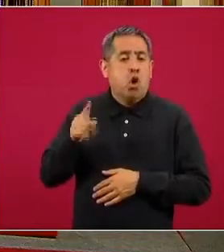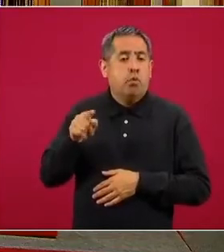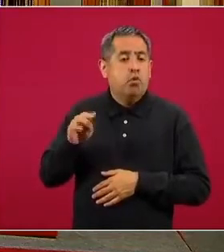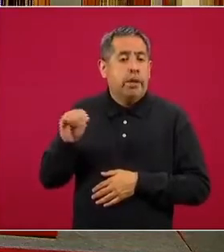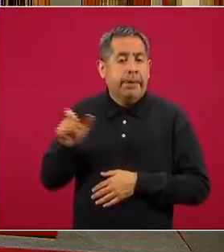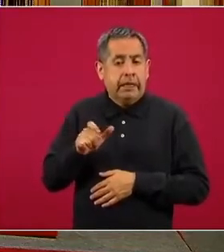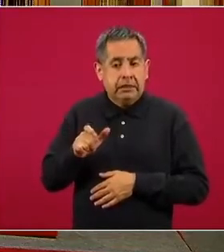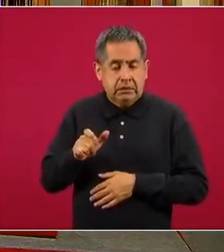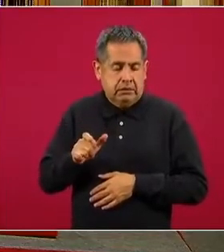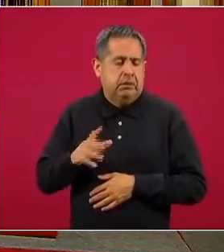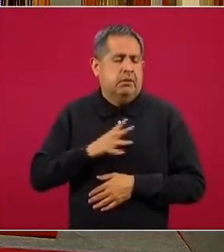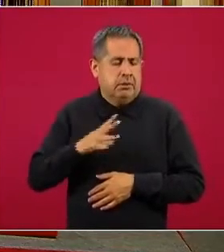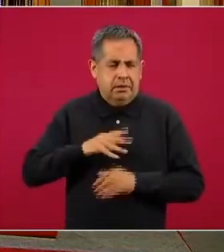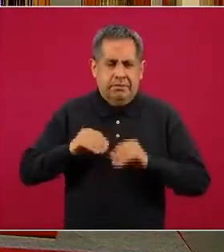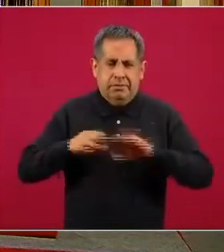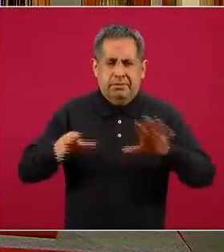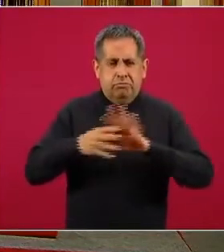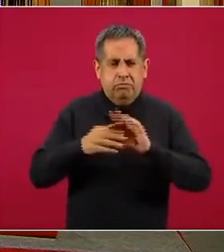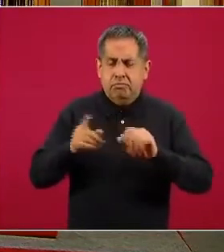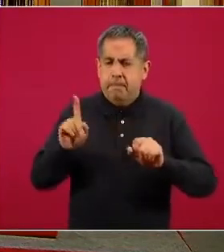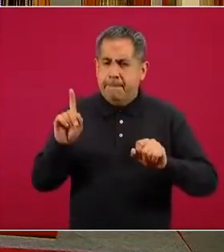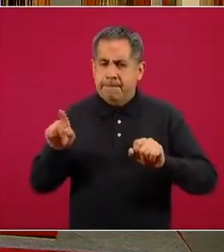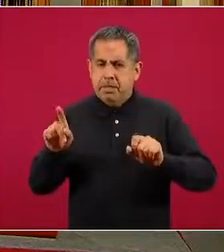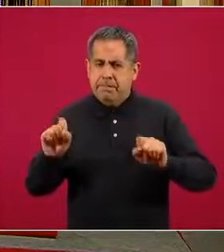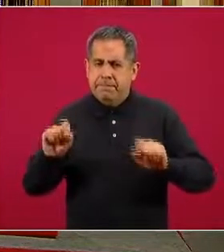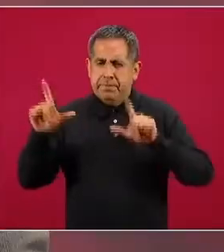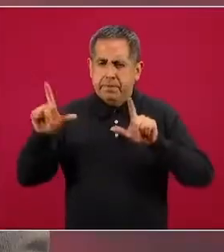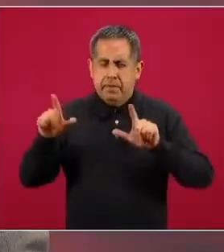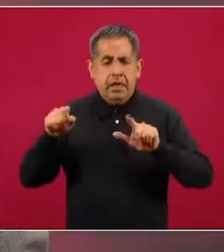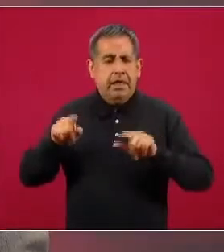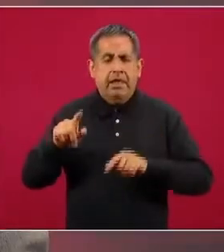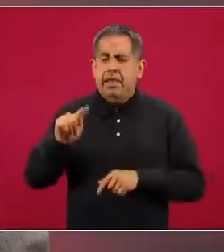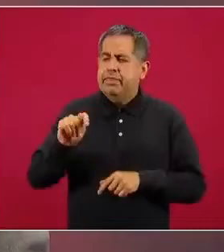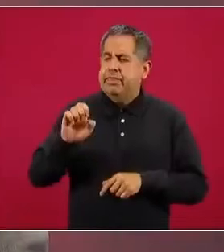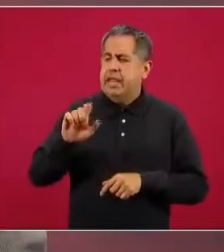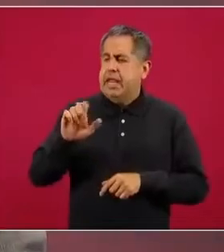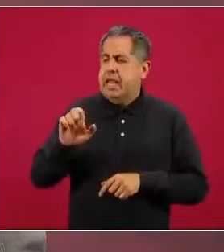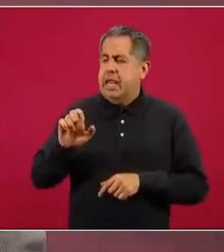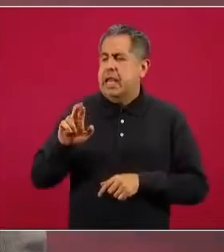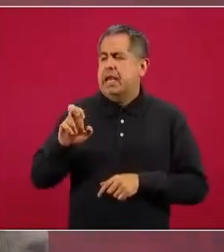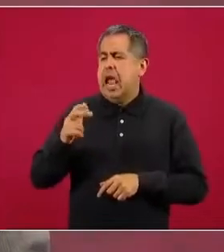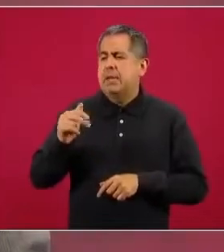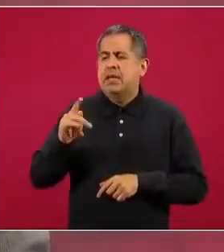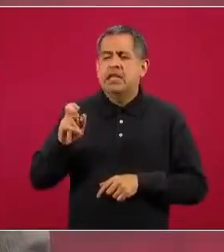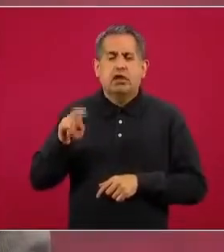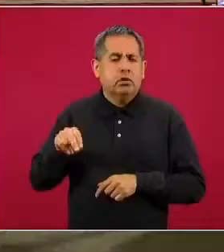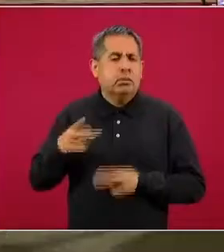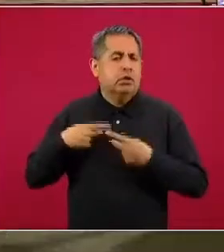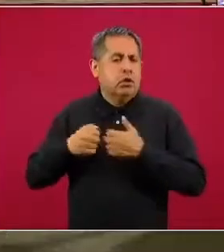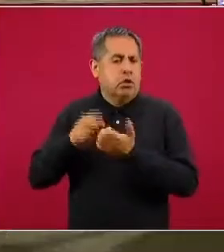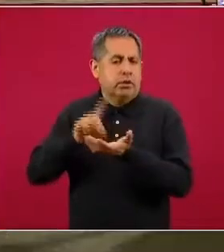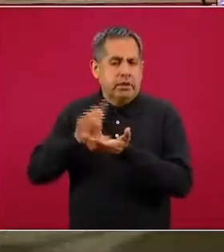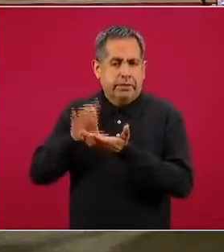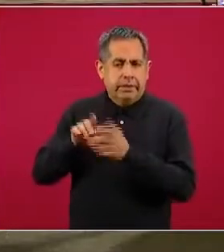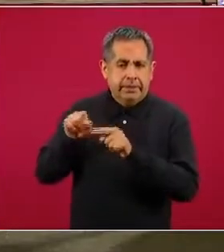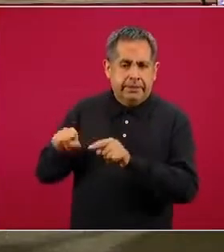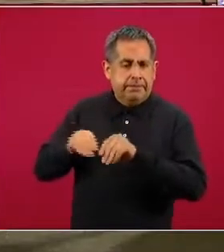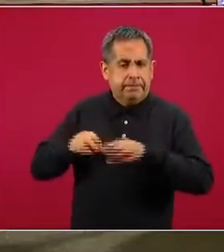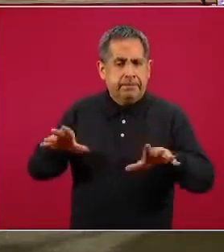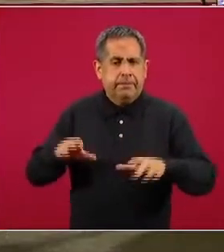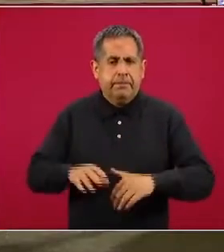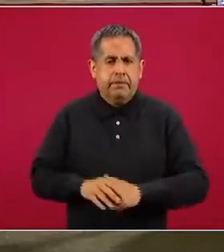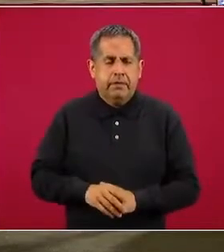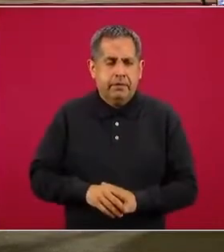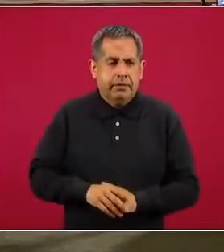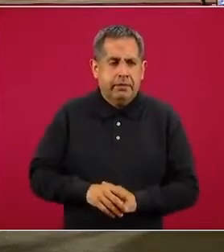coronavirus.gov.mx. Por lo pronto están en una de las pestañas sobre telerehabilitación de personas con discapacidad.